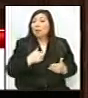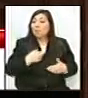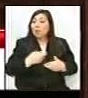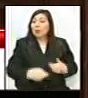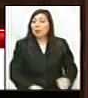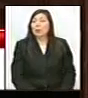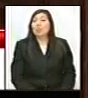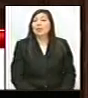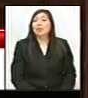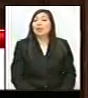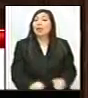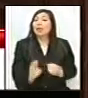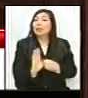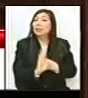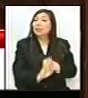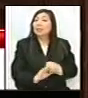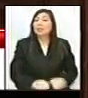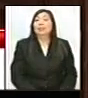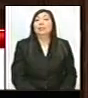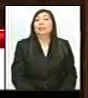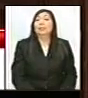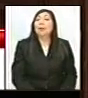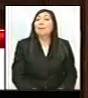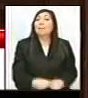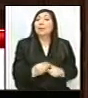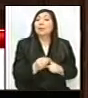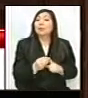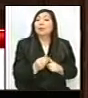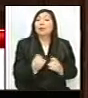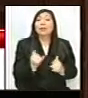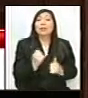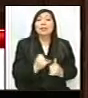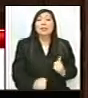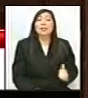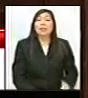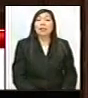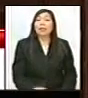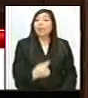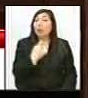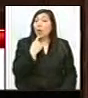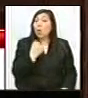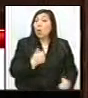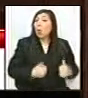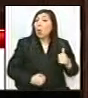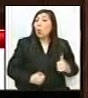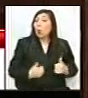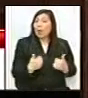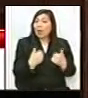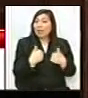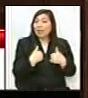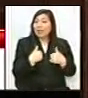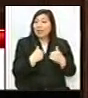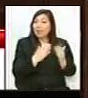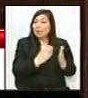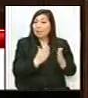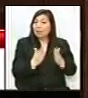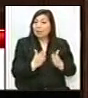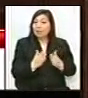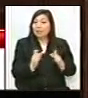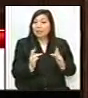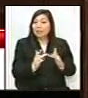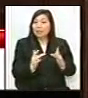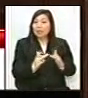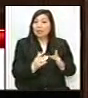producen. Se garantizarán el principio de congruencia, según el cual debe mediar